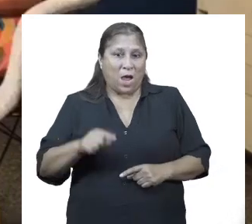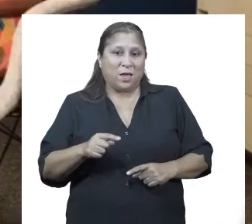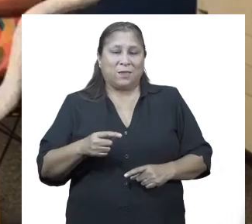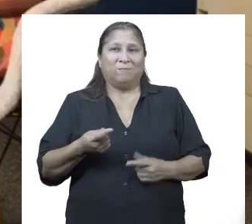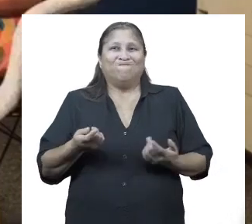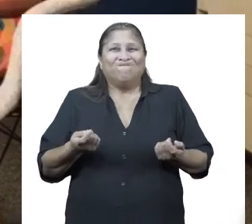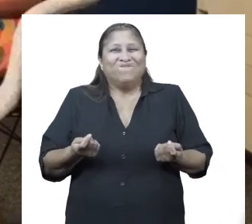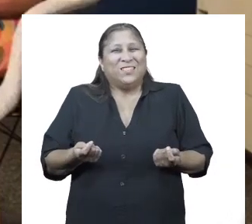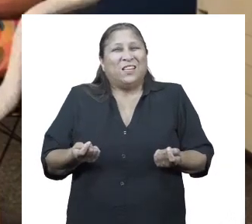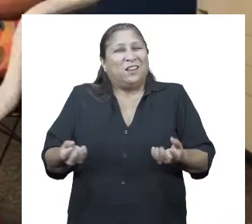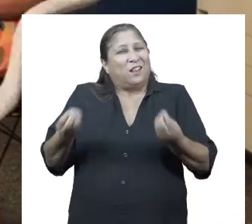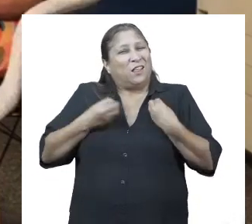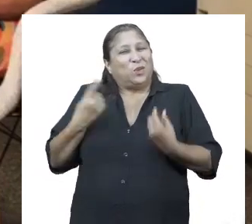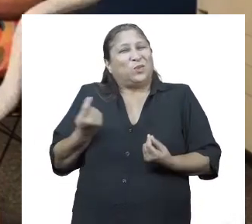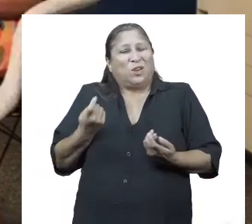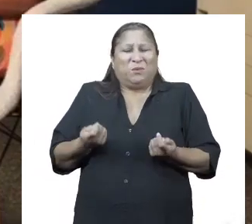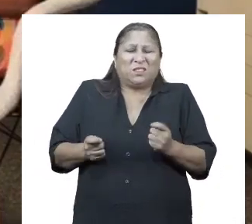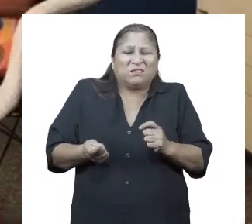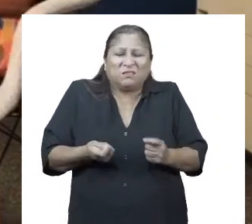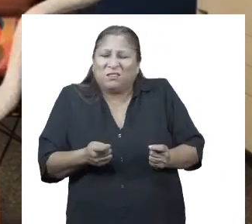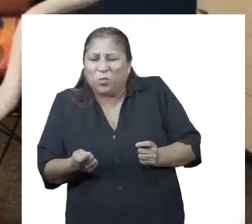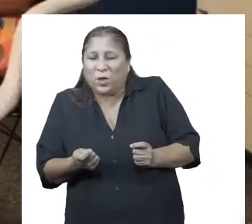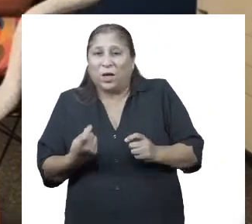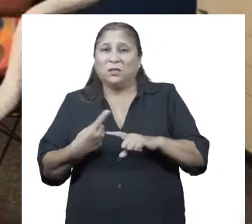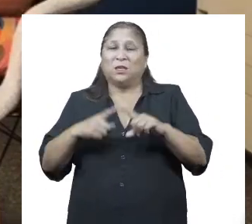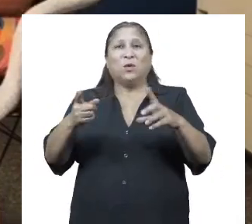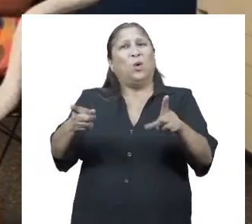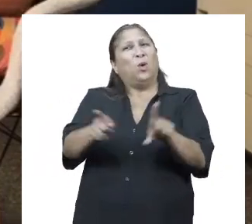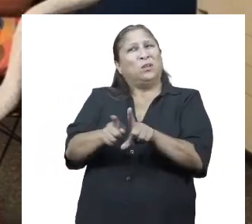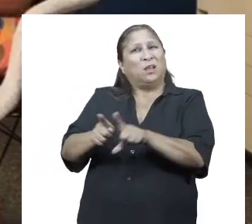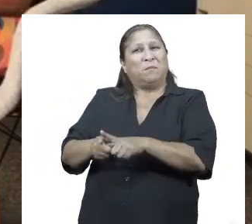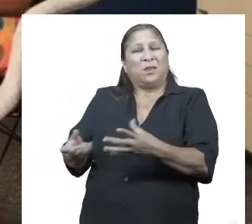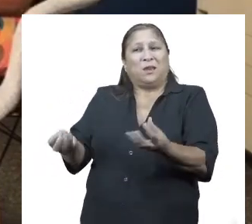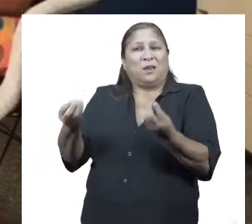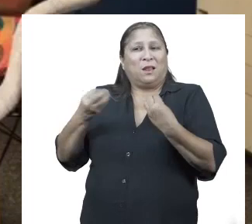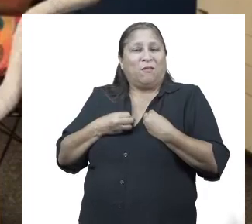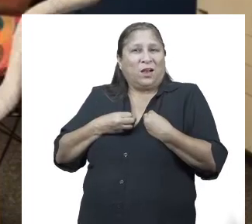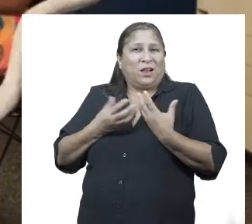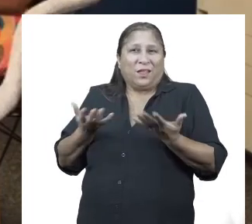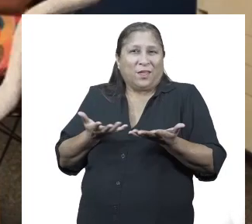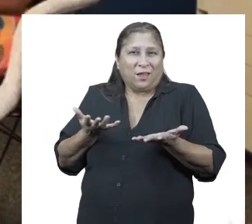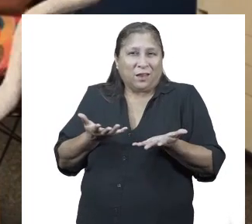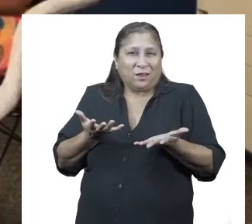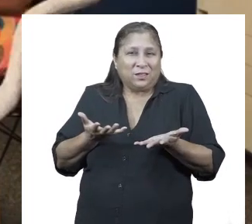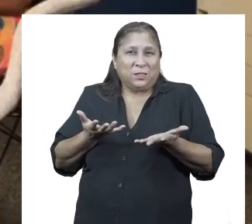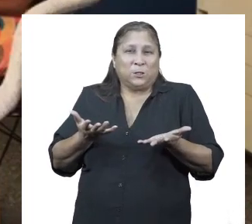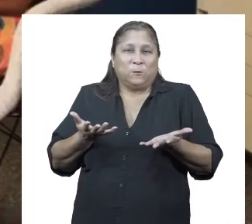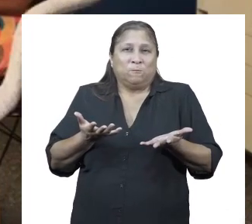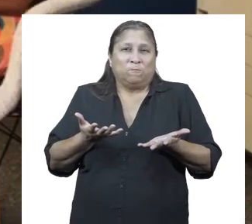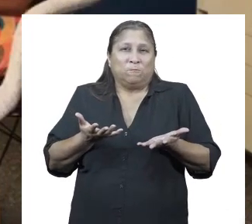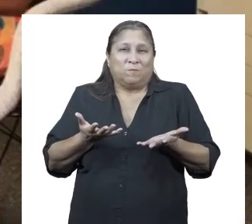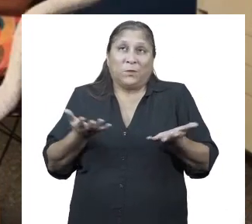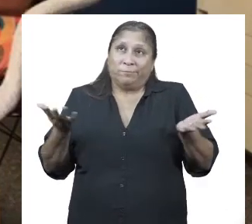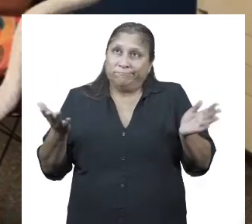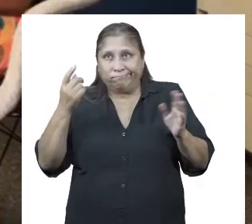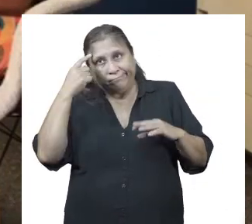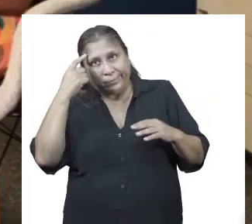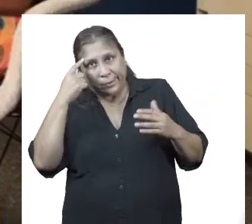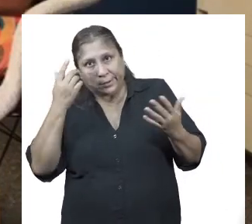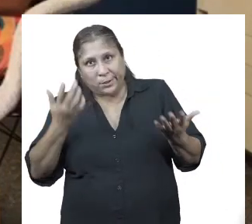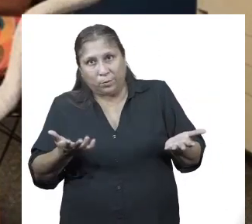ella le generan no solamente incomodidades, sino también le va a generar,